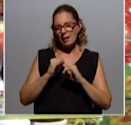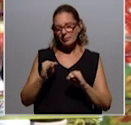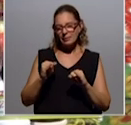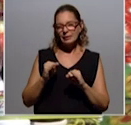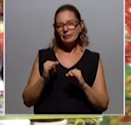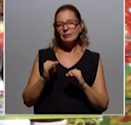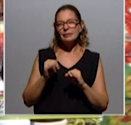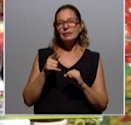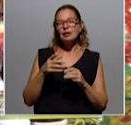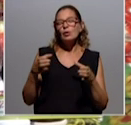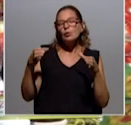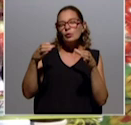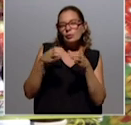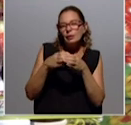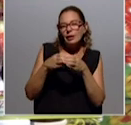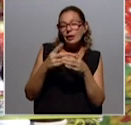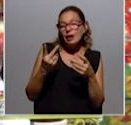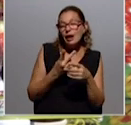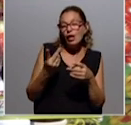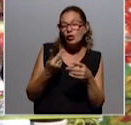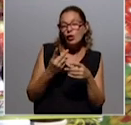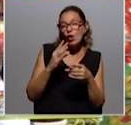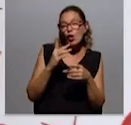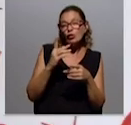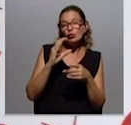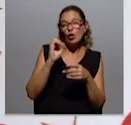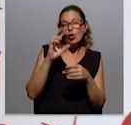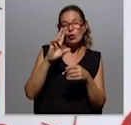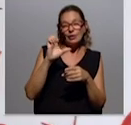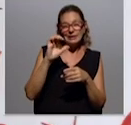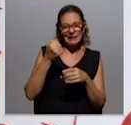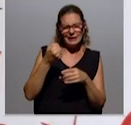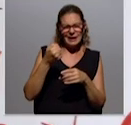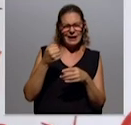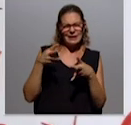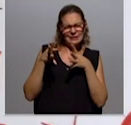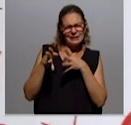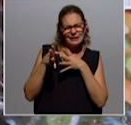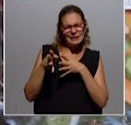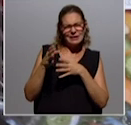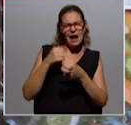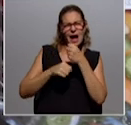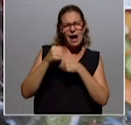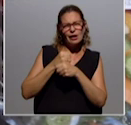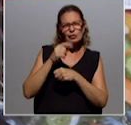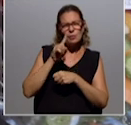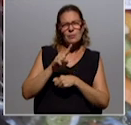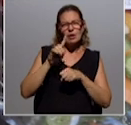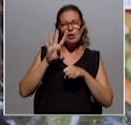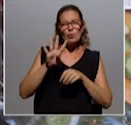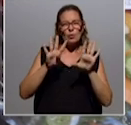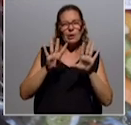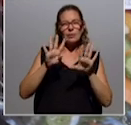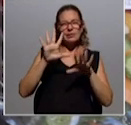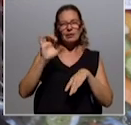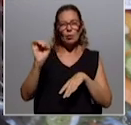posibilidad de la reunificación de las dos Coreas que tuvieron esa guerra tan sanguinaria entre 1950 y